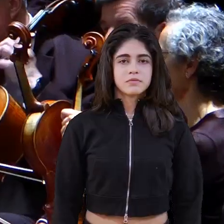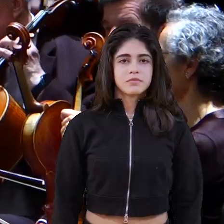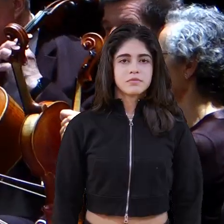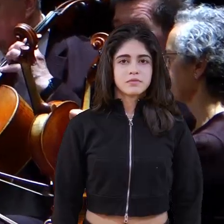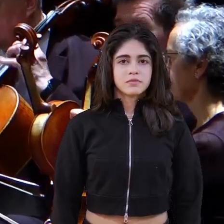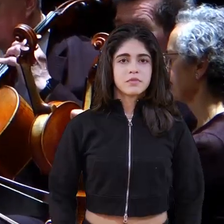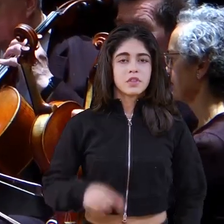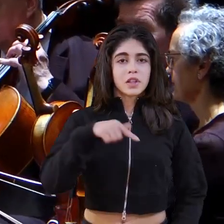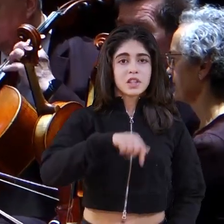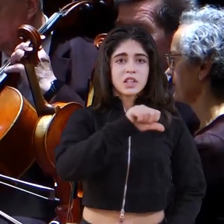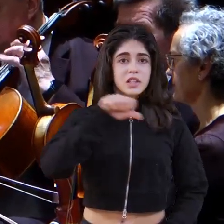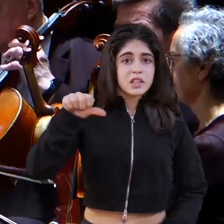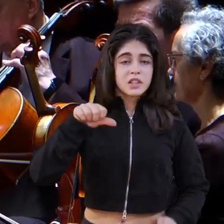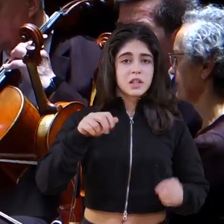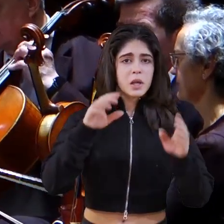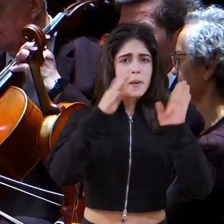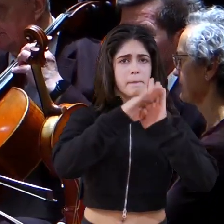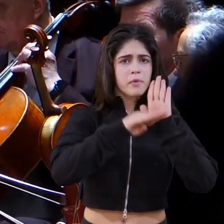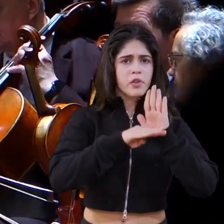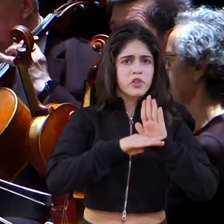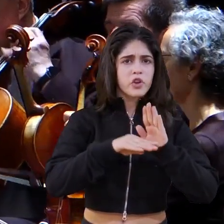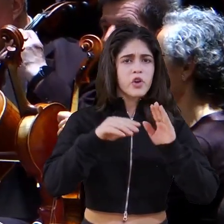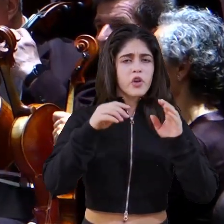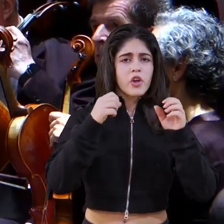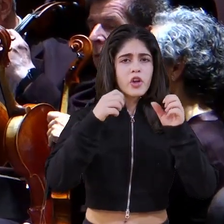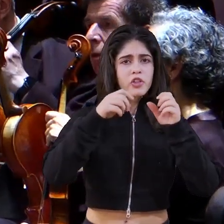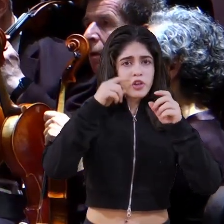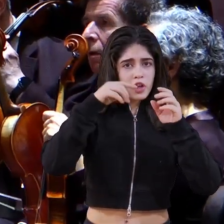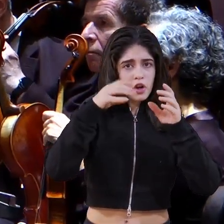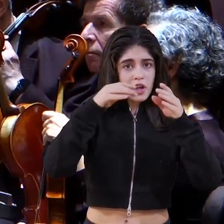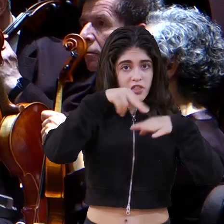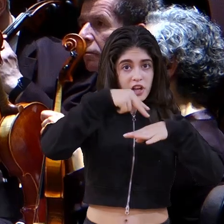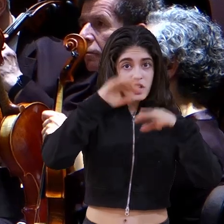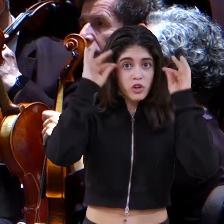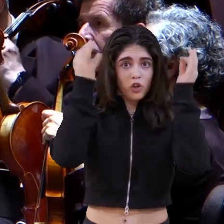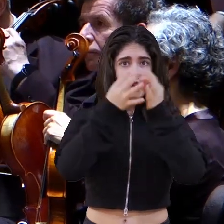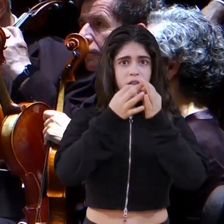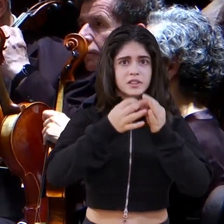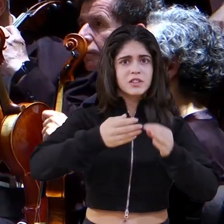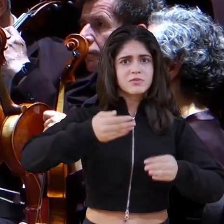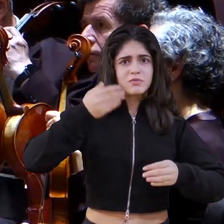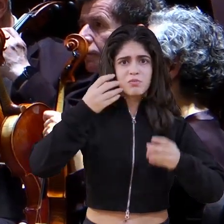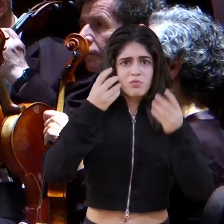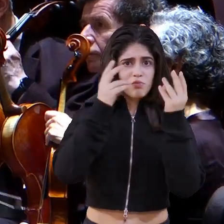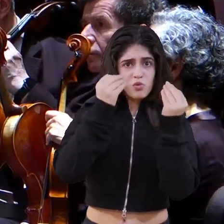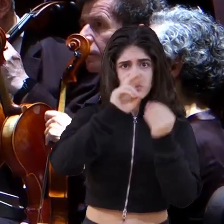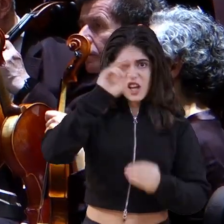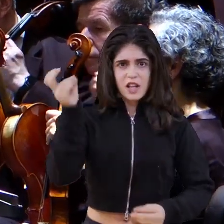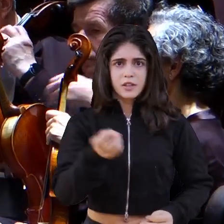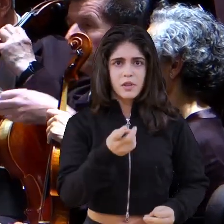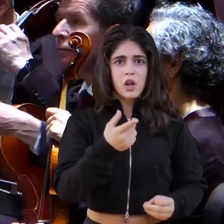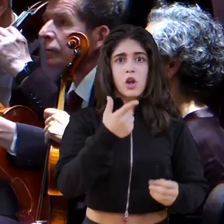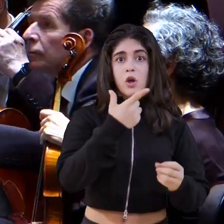La programación de los escenarios cortobeses viene esta semana cargada de eventos con música, teatro y ópera. Empieza el jueves día